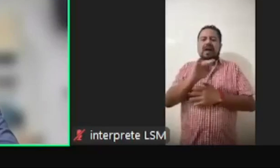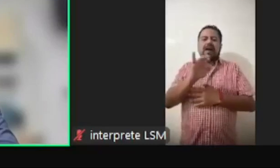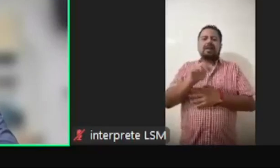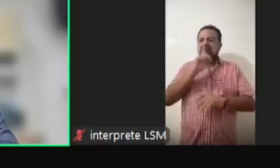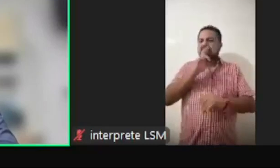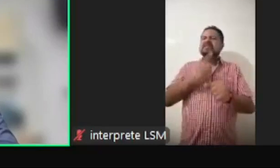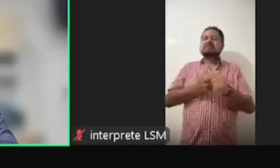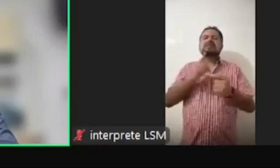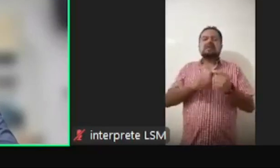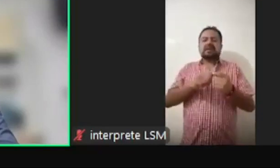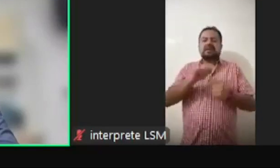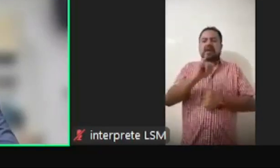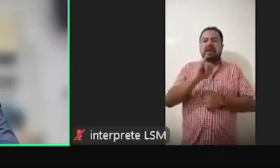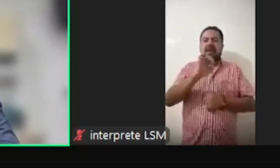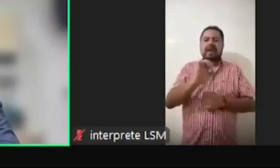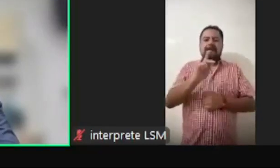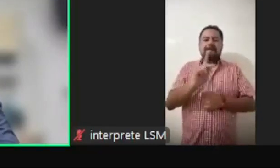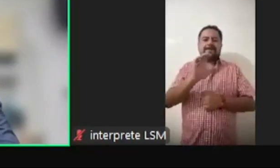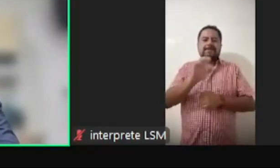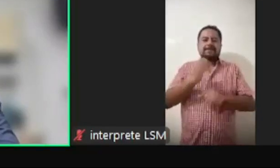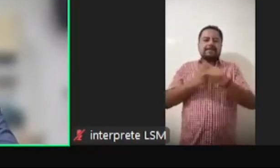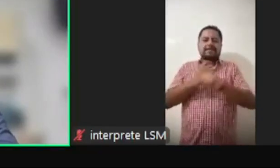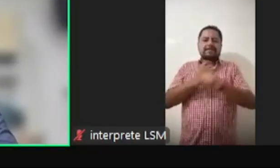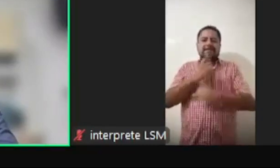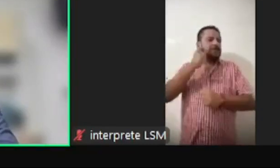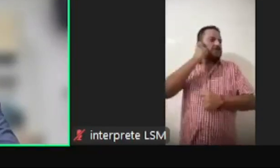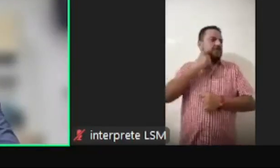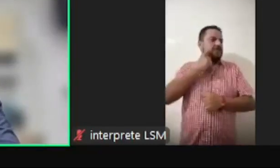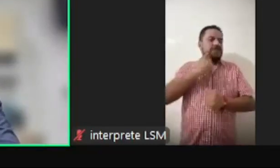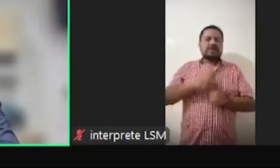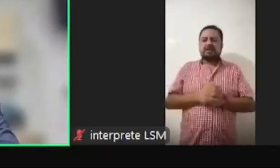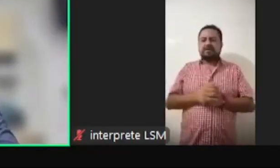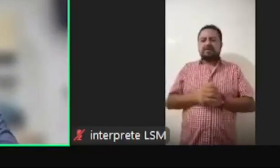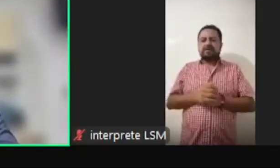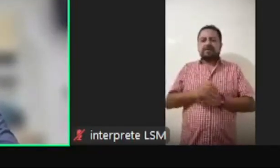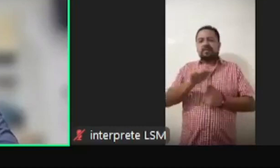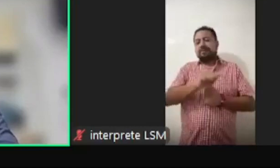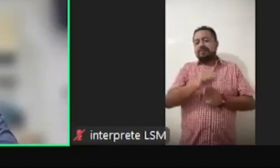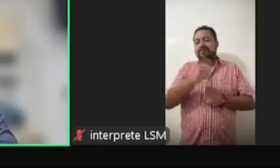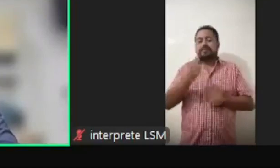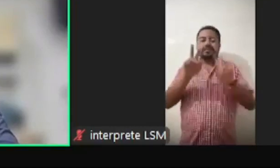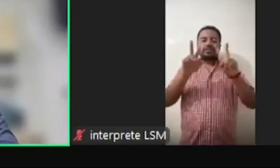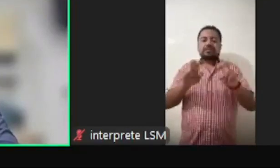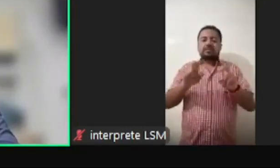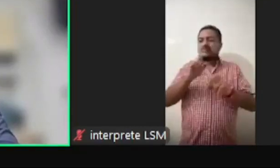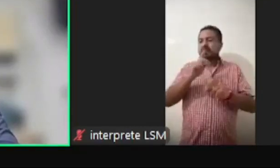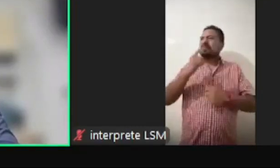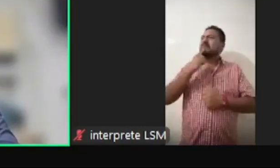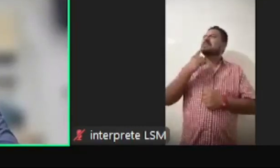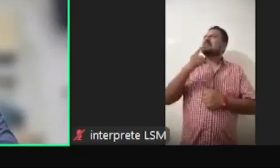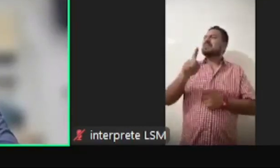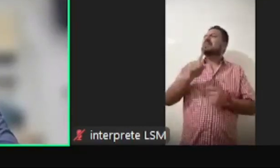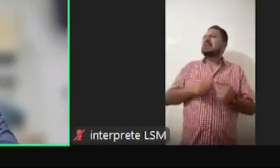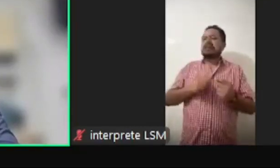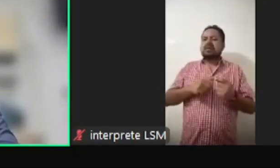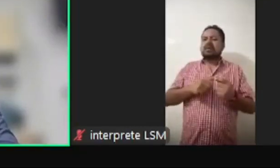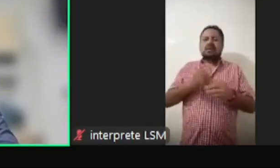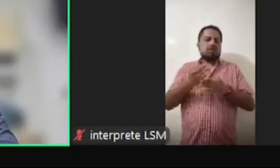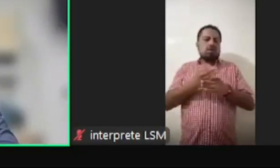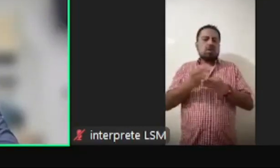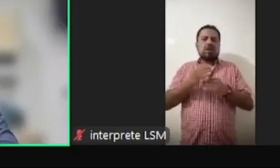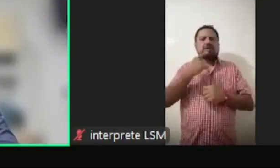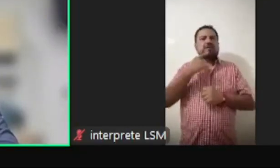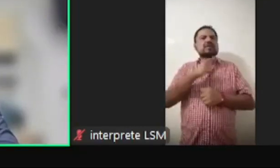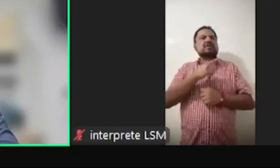es el Instituto Electoral y de Participación Ciudadana del Estado de Guerrero. En el siguiente asunto, la parte denunciante es Morena, el denunciado es